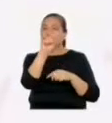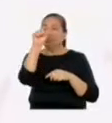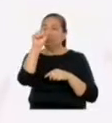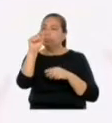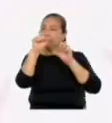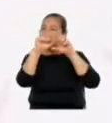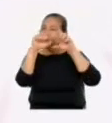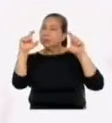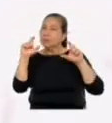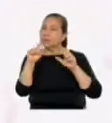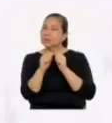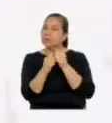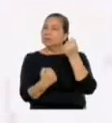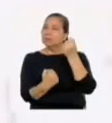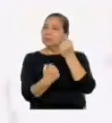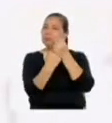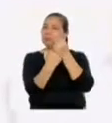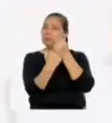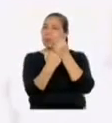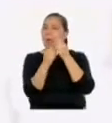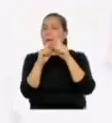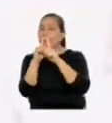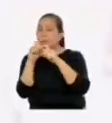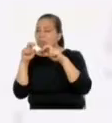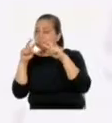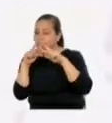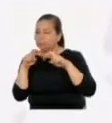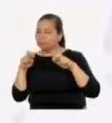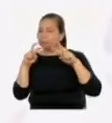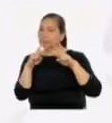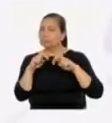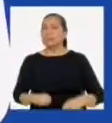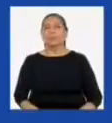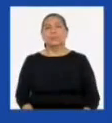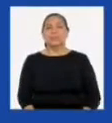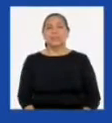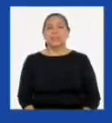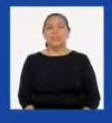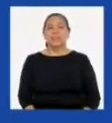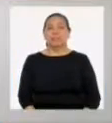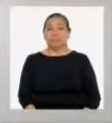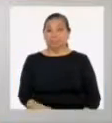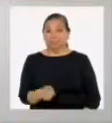sobre ello con el apoyo de las fuentes consultadas.